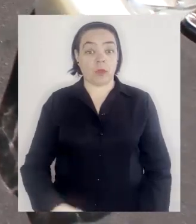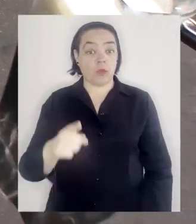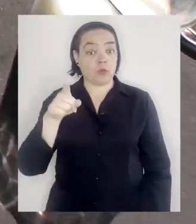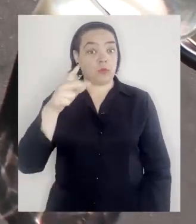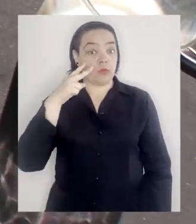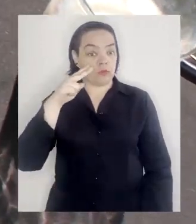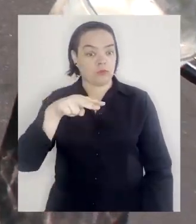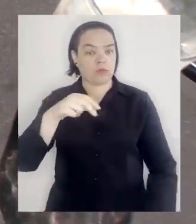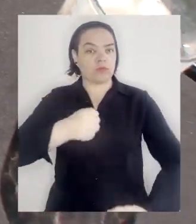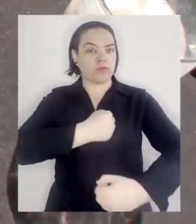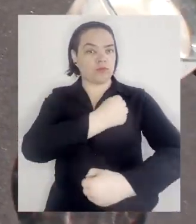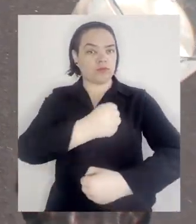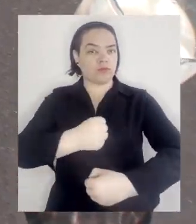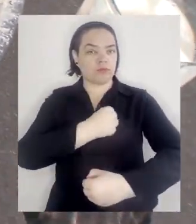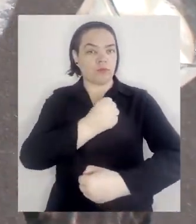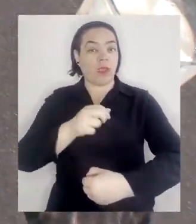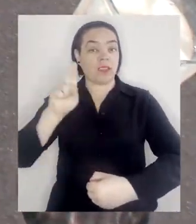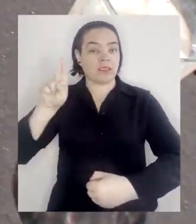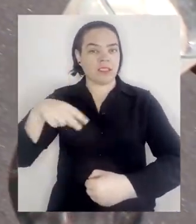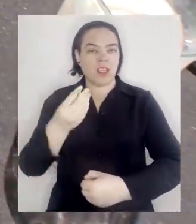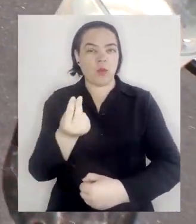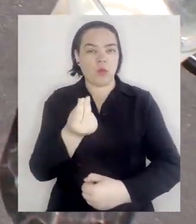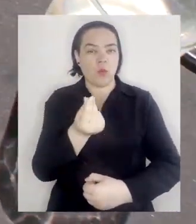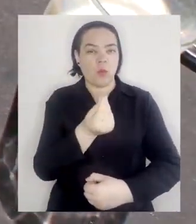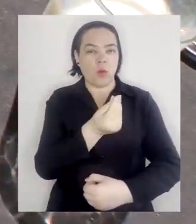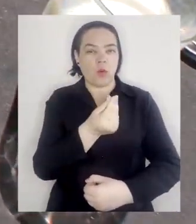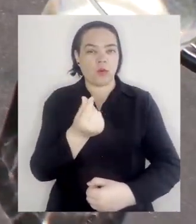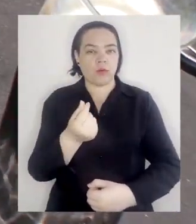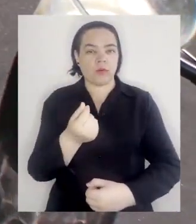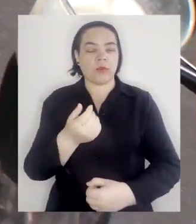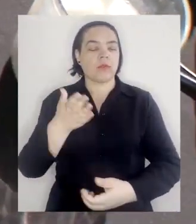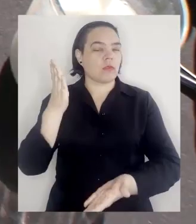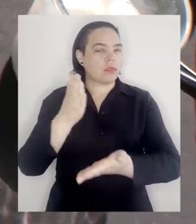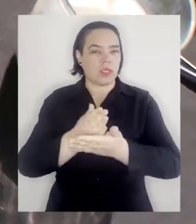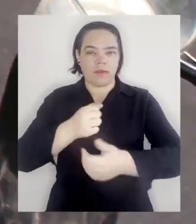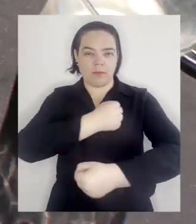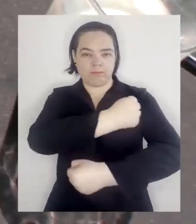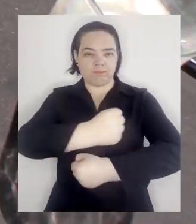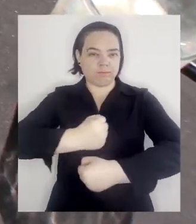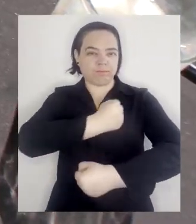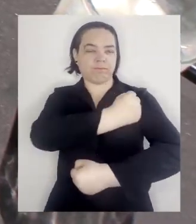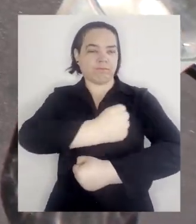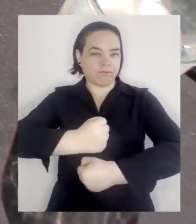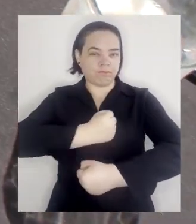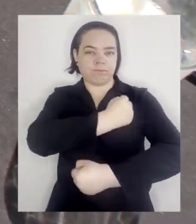grumo. No sé. Eso se debe mezclar hasta que todo eso